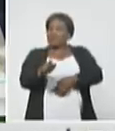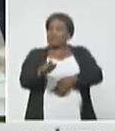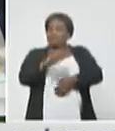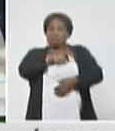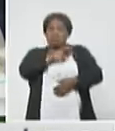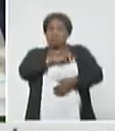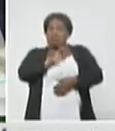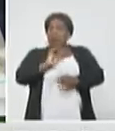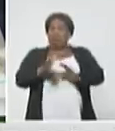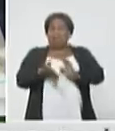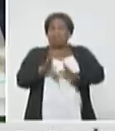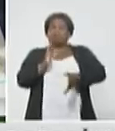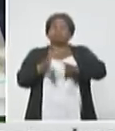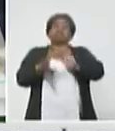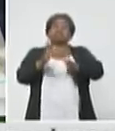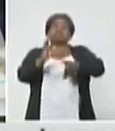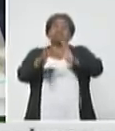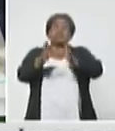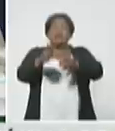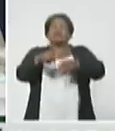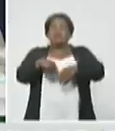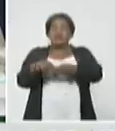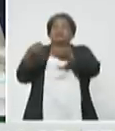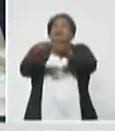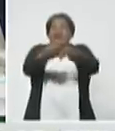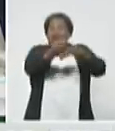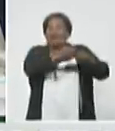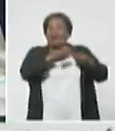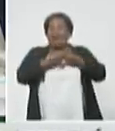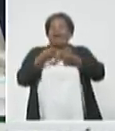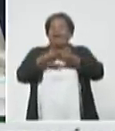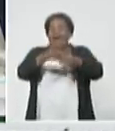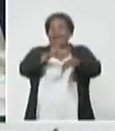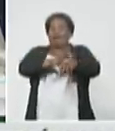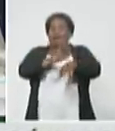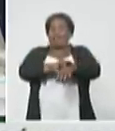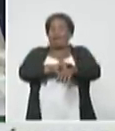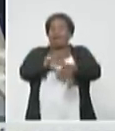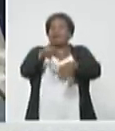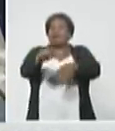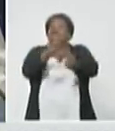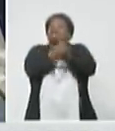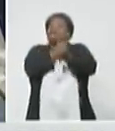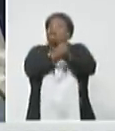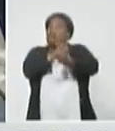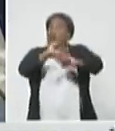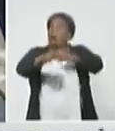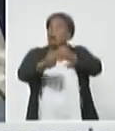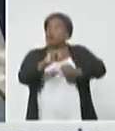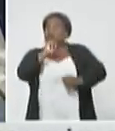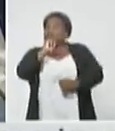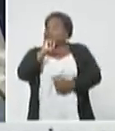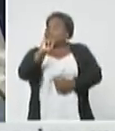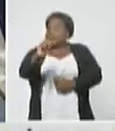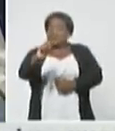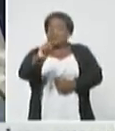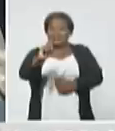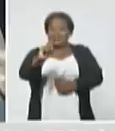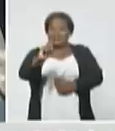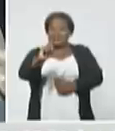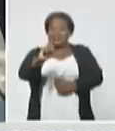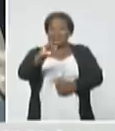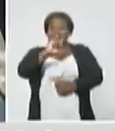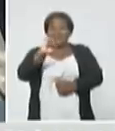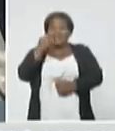y transmite la misma, y que la hace muy riesgosa y de muy difícil control, como lo ha demostrado el comportamiento en